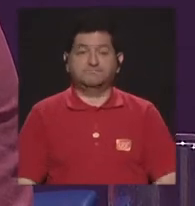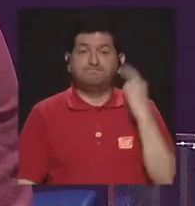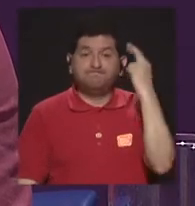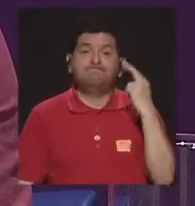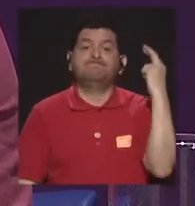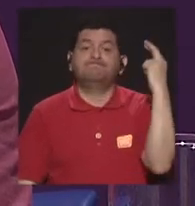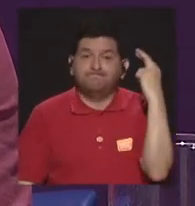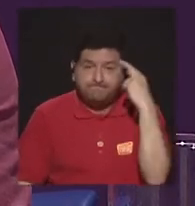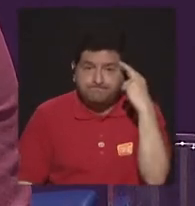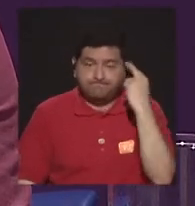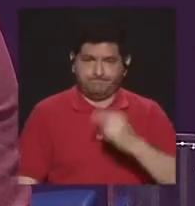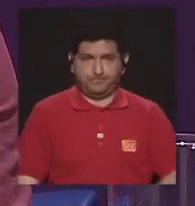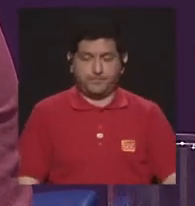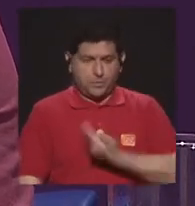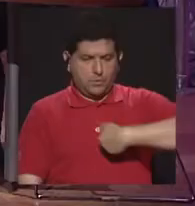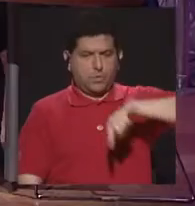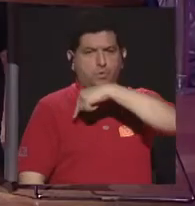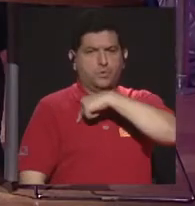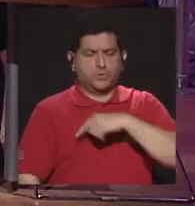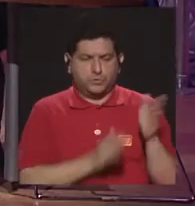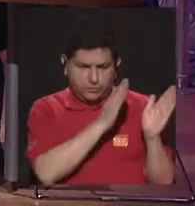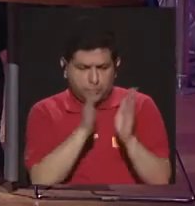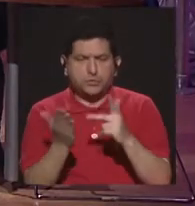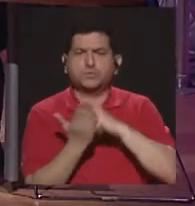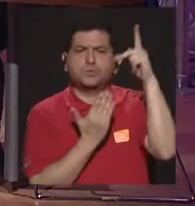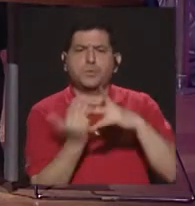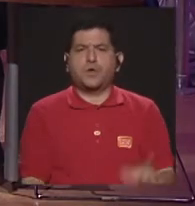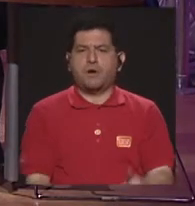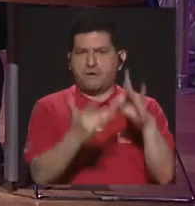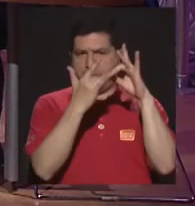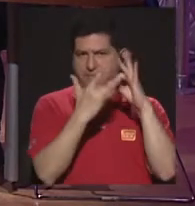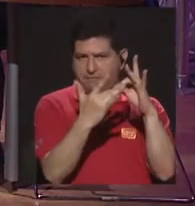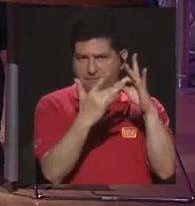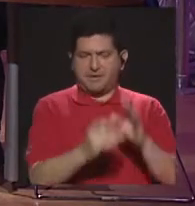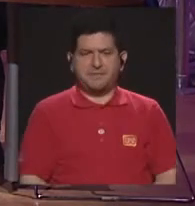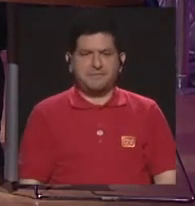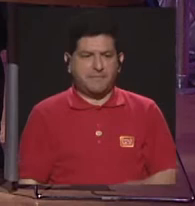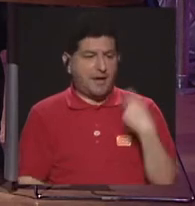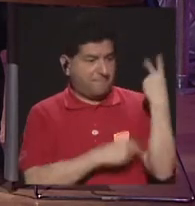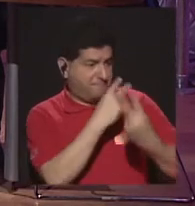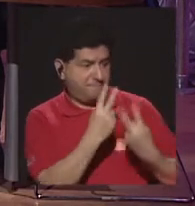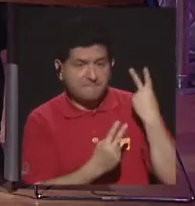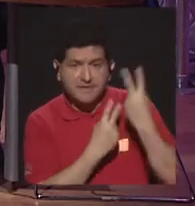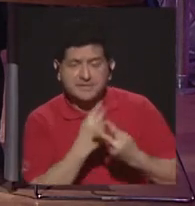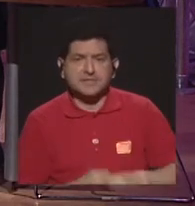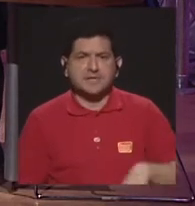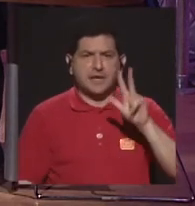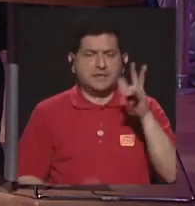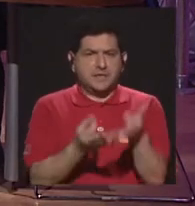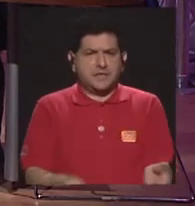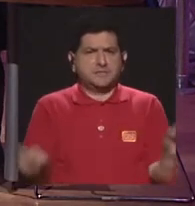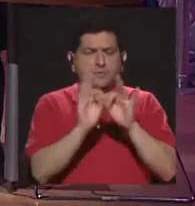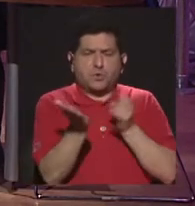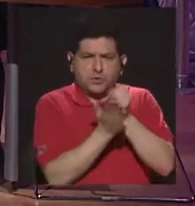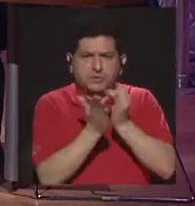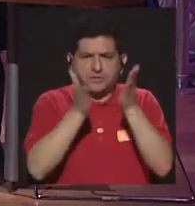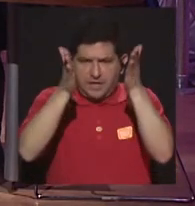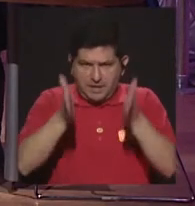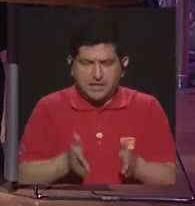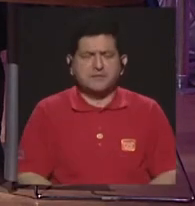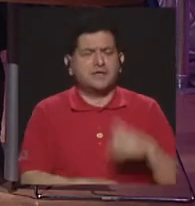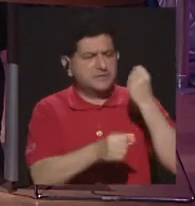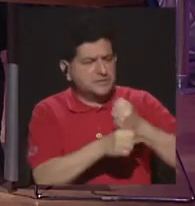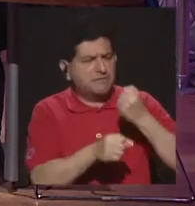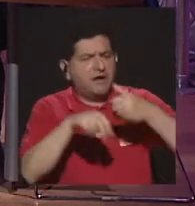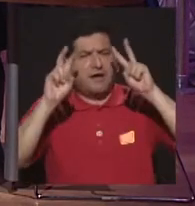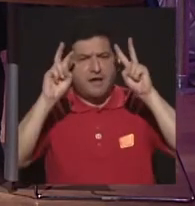esta razón, tenemos preparado un programa especial en el cual nos visitan tres ilustres investigadoras que han